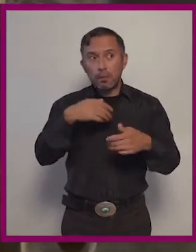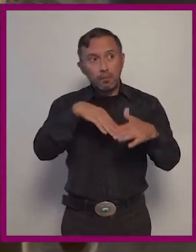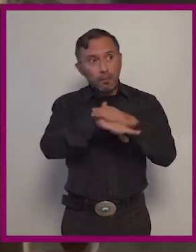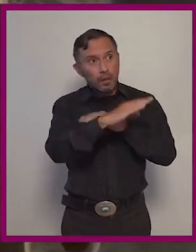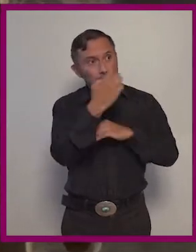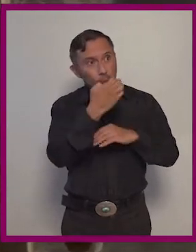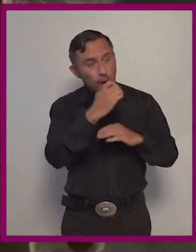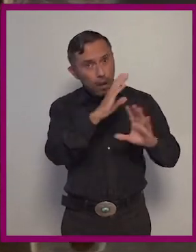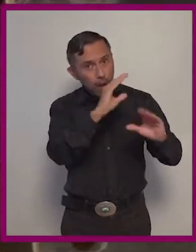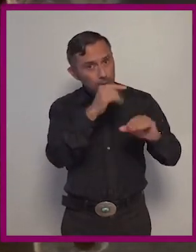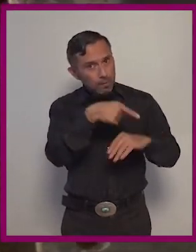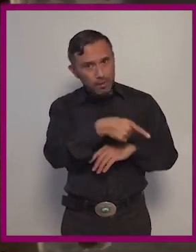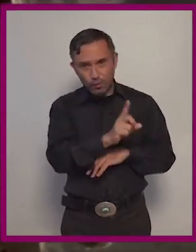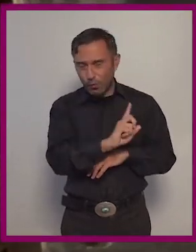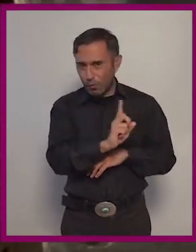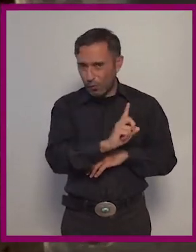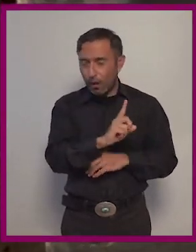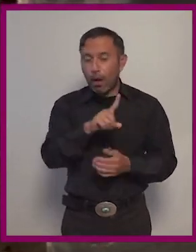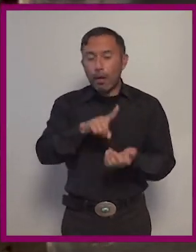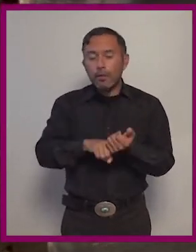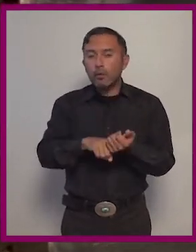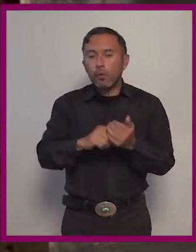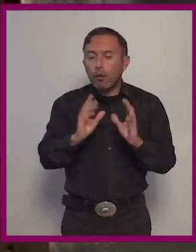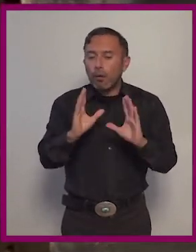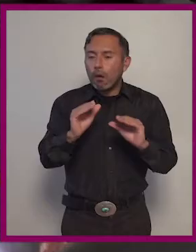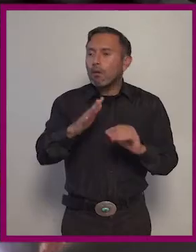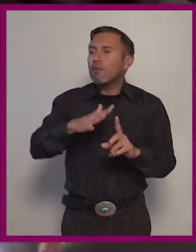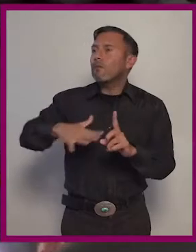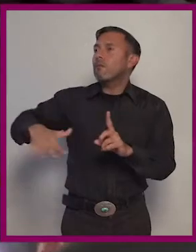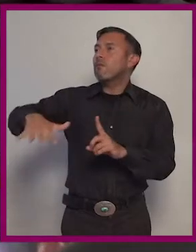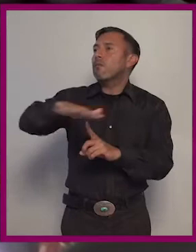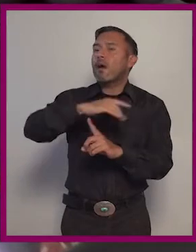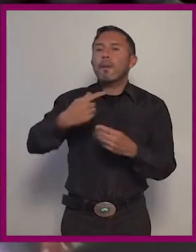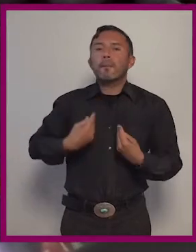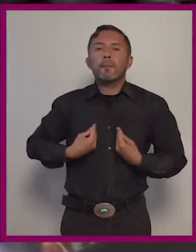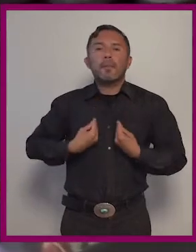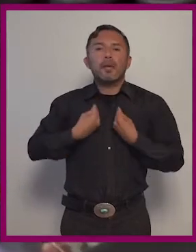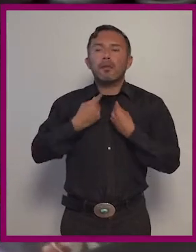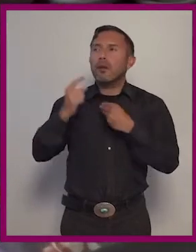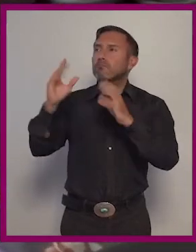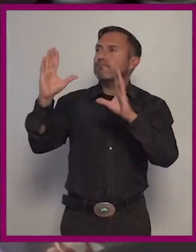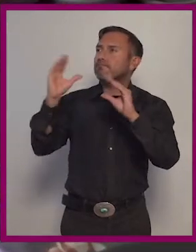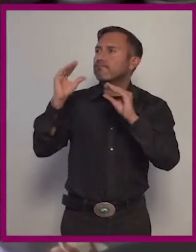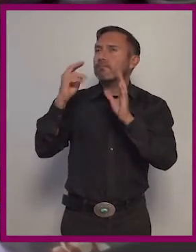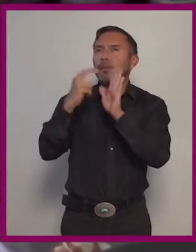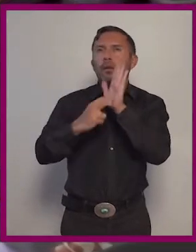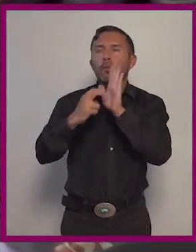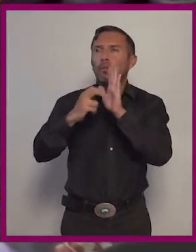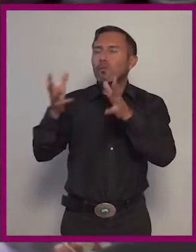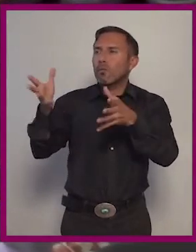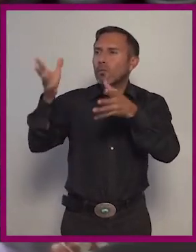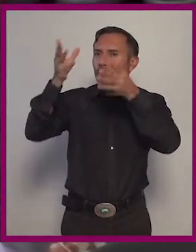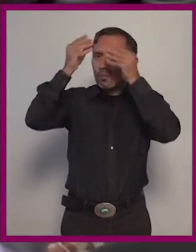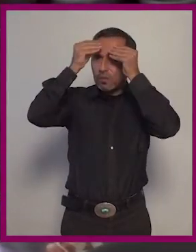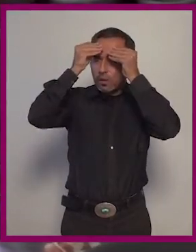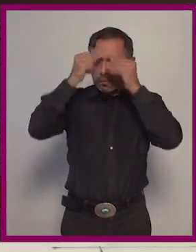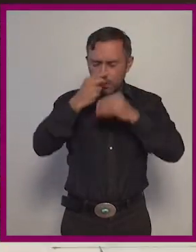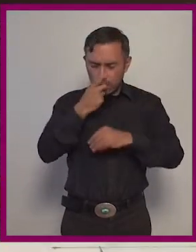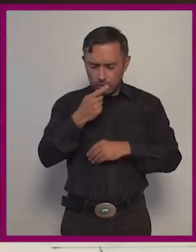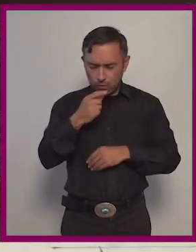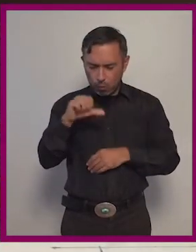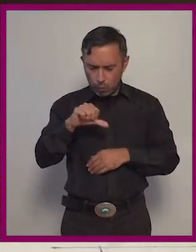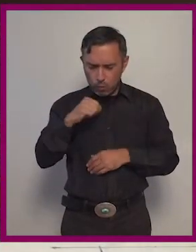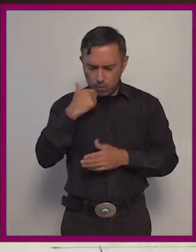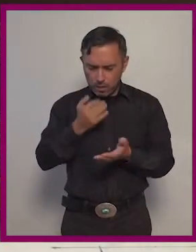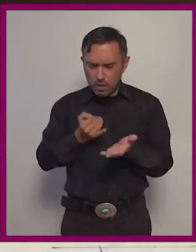escuela, ese es un conocimiento de vida, es un conocimiento de que tú dices, hoy quiero hacer esto,